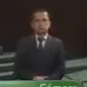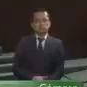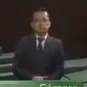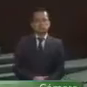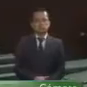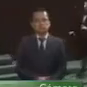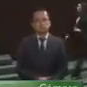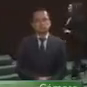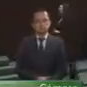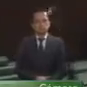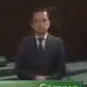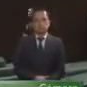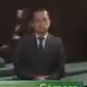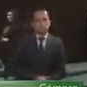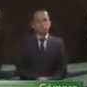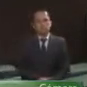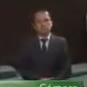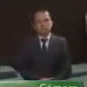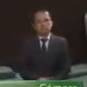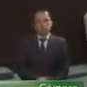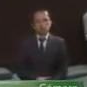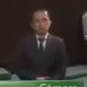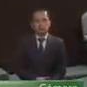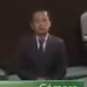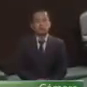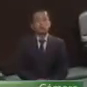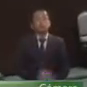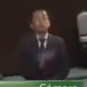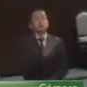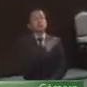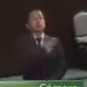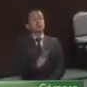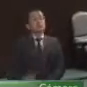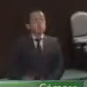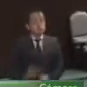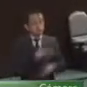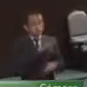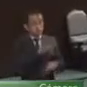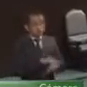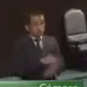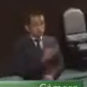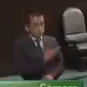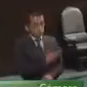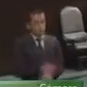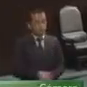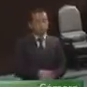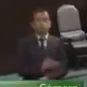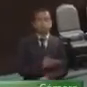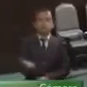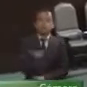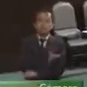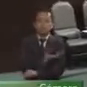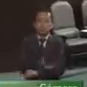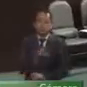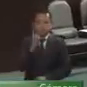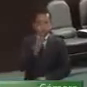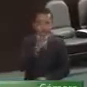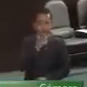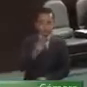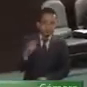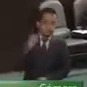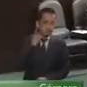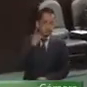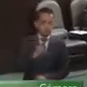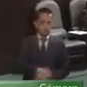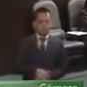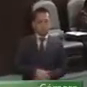Con su permiso, presidenta. Adelante. Compañeras y compañeros legisladores, como es de su conocimiento,